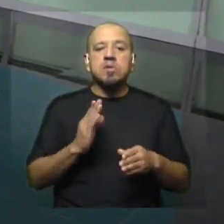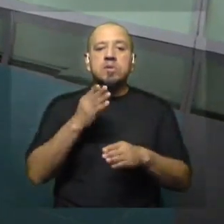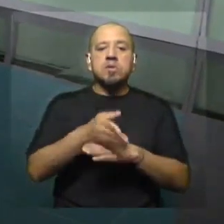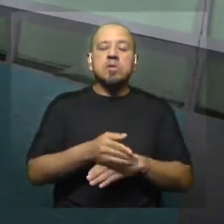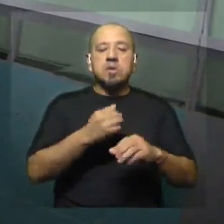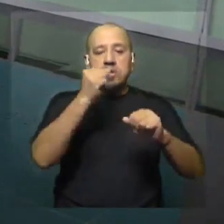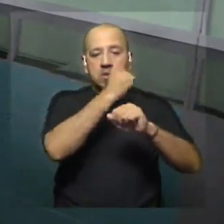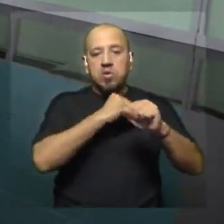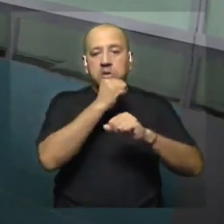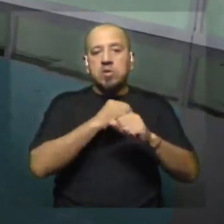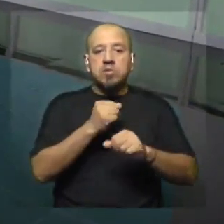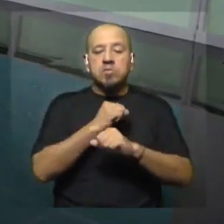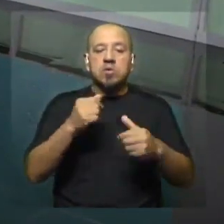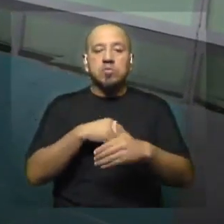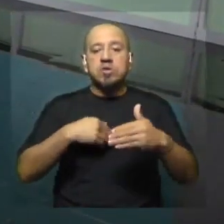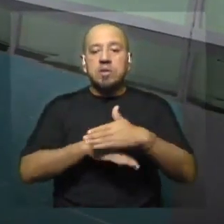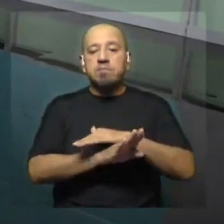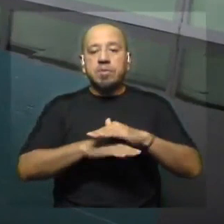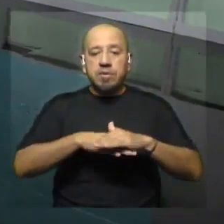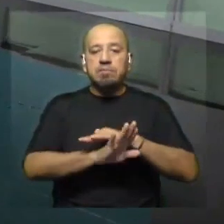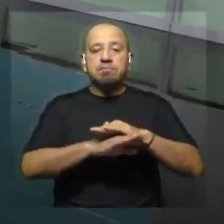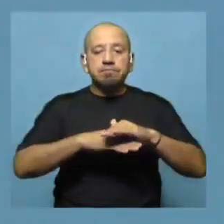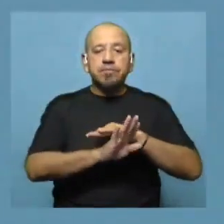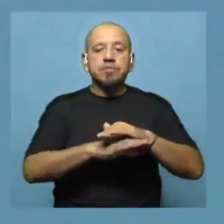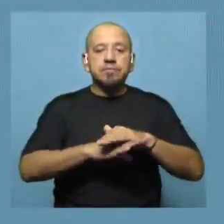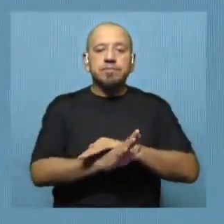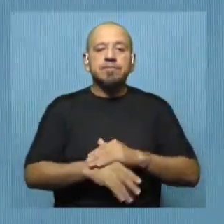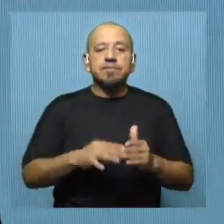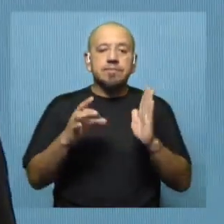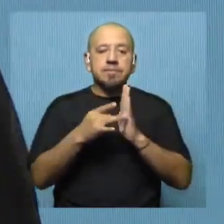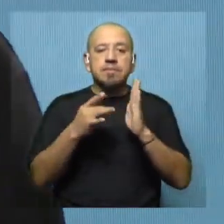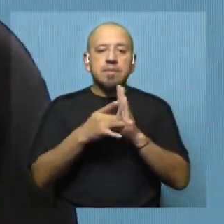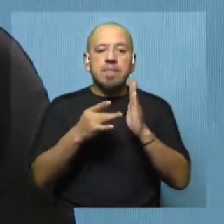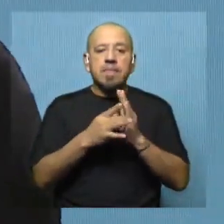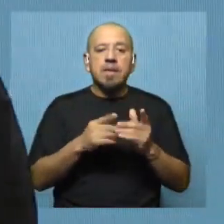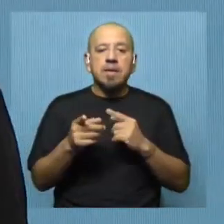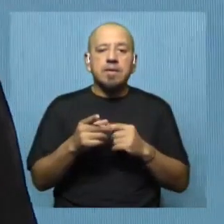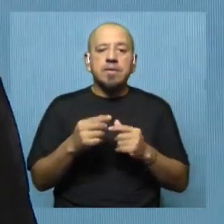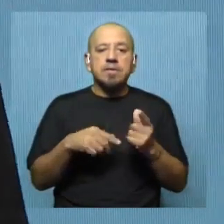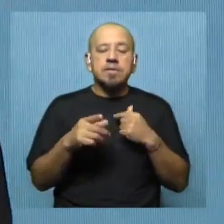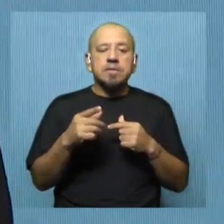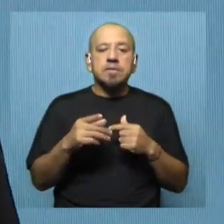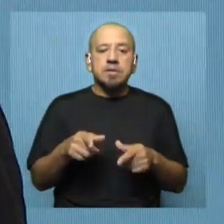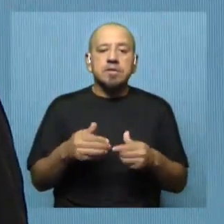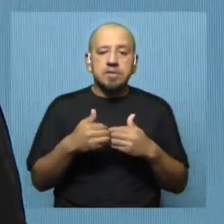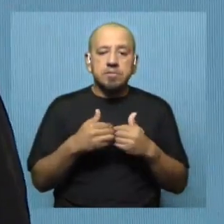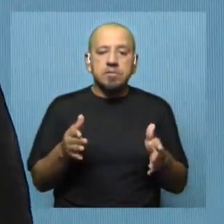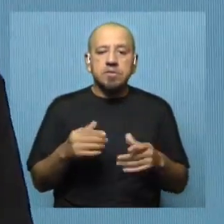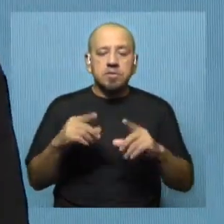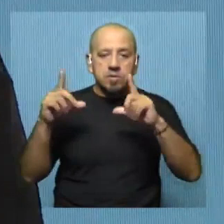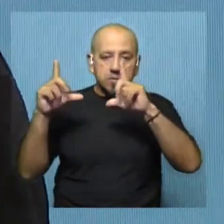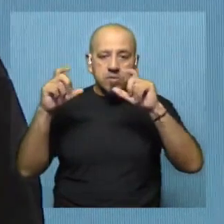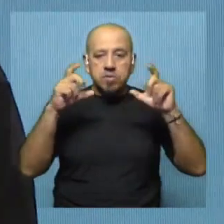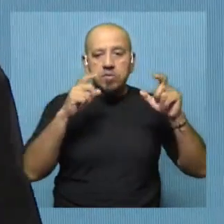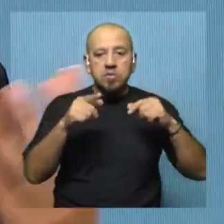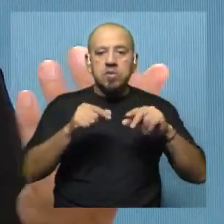tecnología que permite imprimir en alta calidad y poder mantener esas imágenes al aire libre, ahí fue que comenzamos con las fotogalerías, que la primera